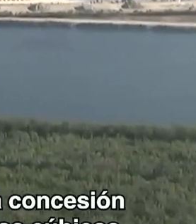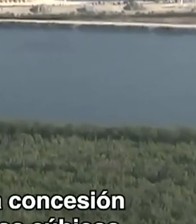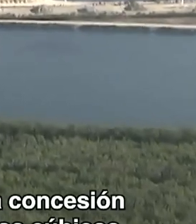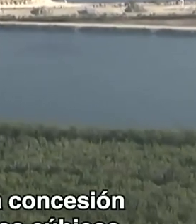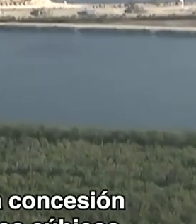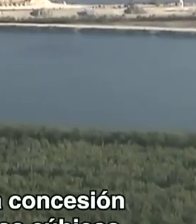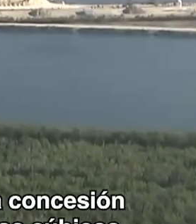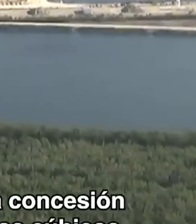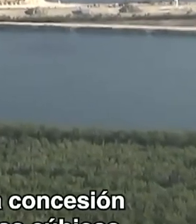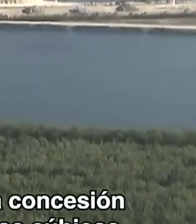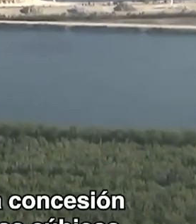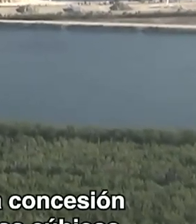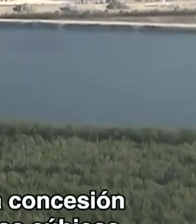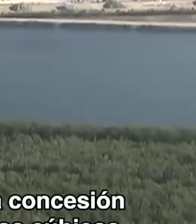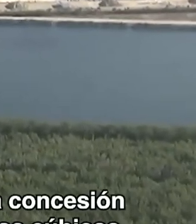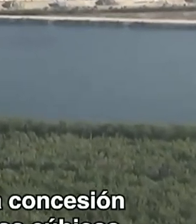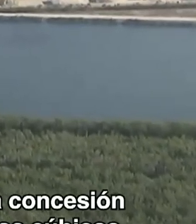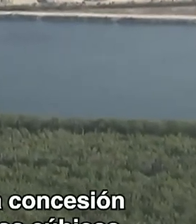Pero así